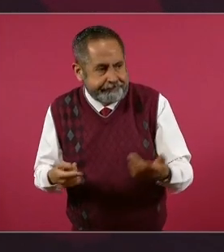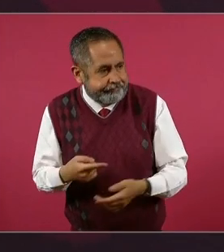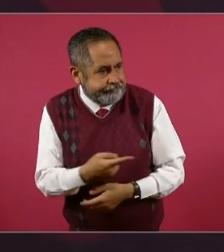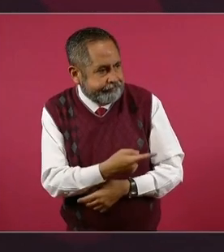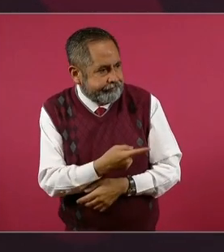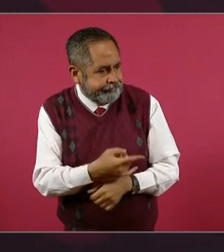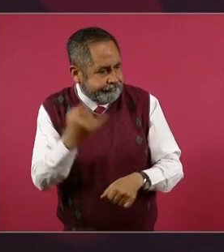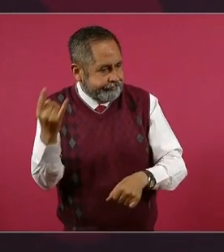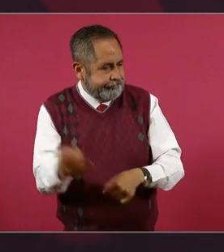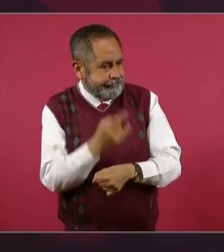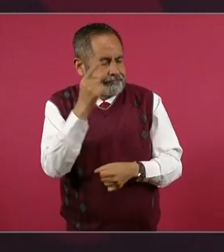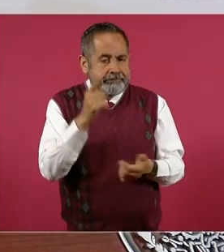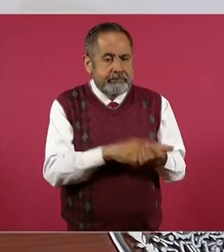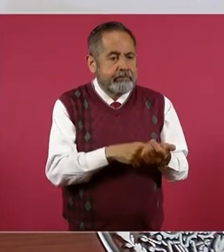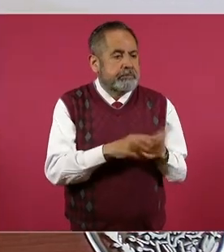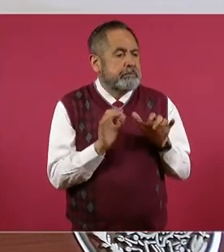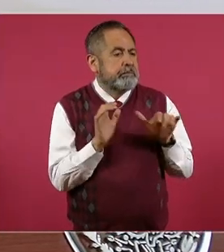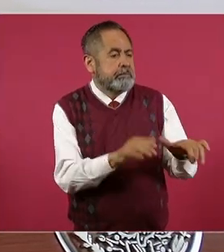el empleo para los